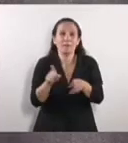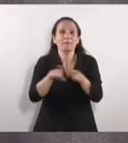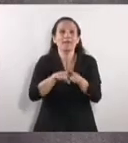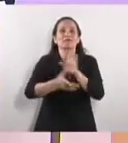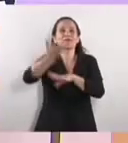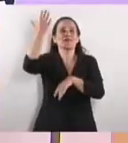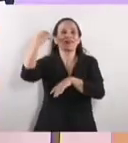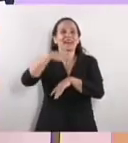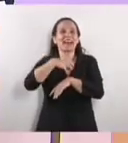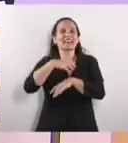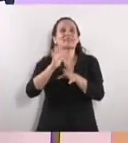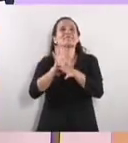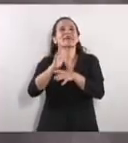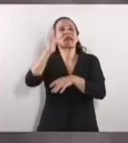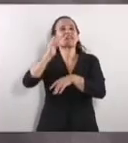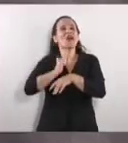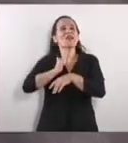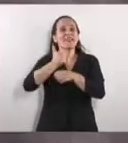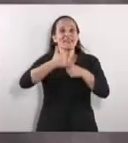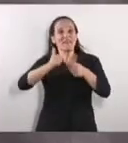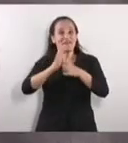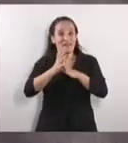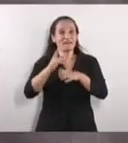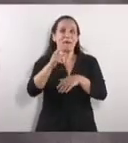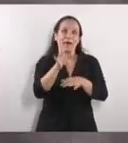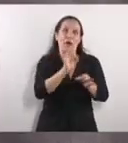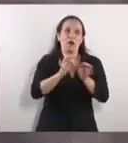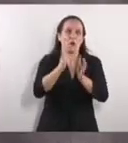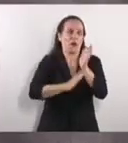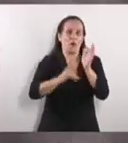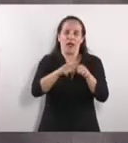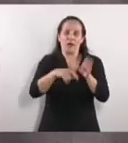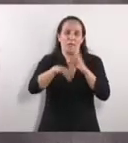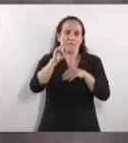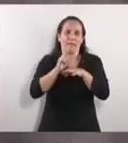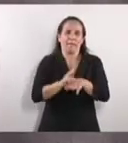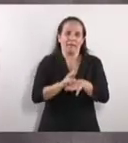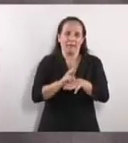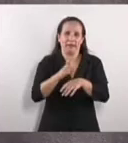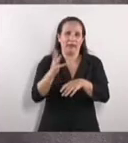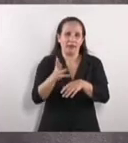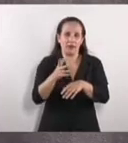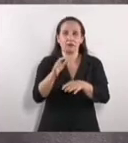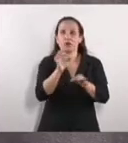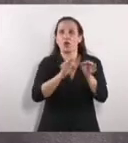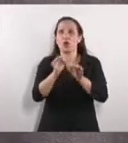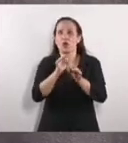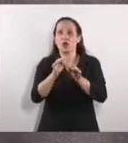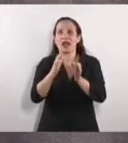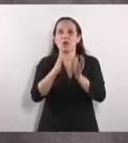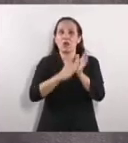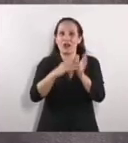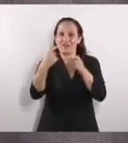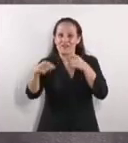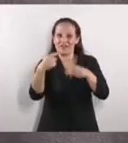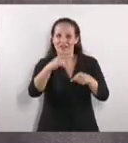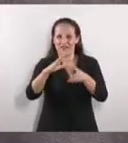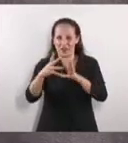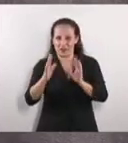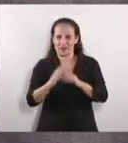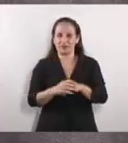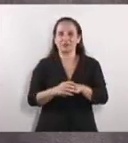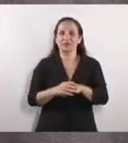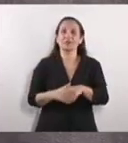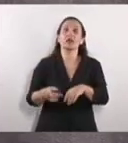vez. Los soldaditos. ¿Sí? Formados por glóbulos blancos principalmente, o glóbulos blancos que se diferencian entre sí. Y los glóbulos